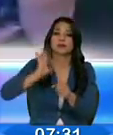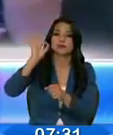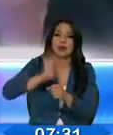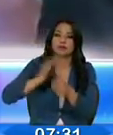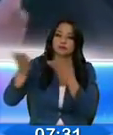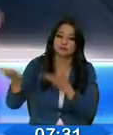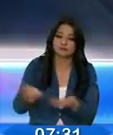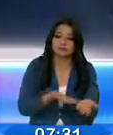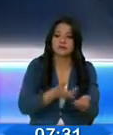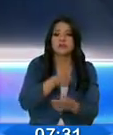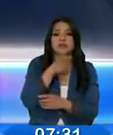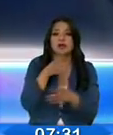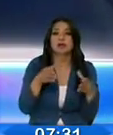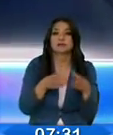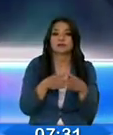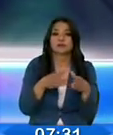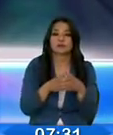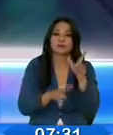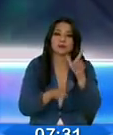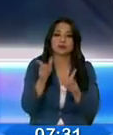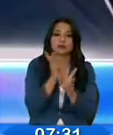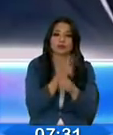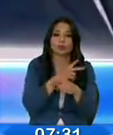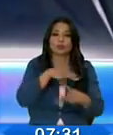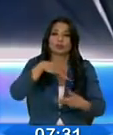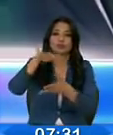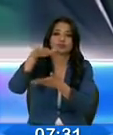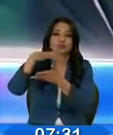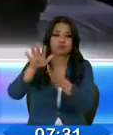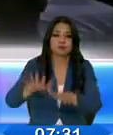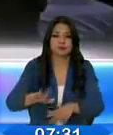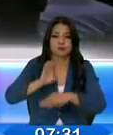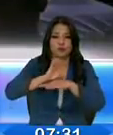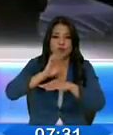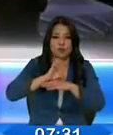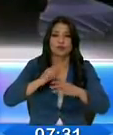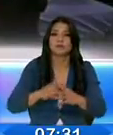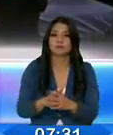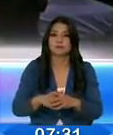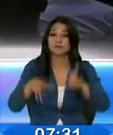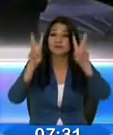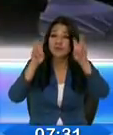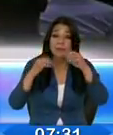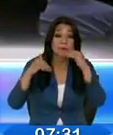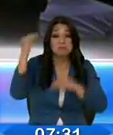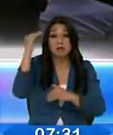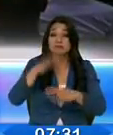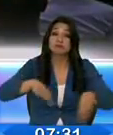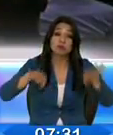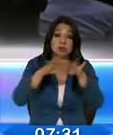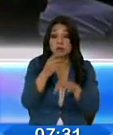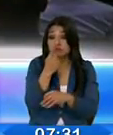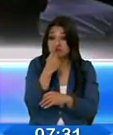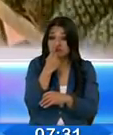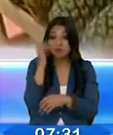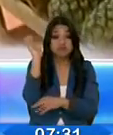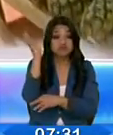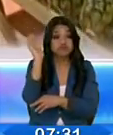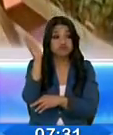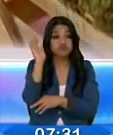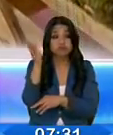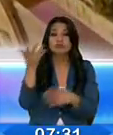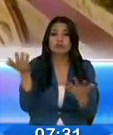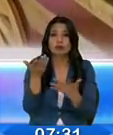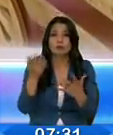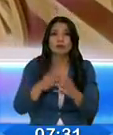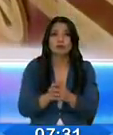evento organizado por la Asociación de Exportadores de esta fruta en Ecuador. Uno de los temas de interés y que se abordará en charlas es la